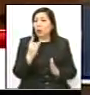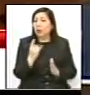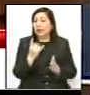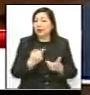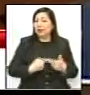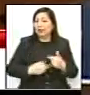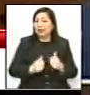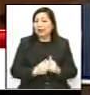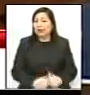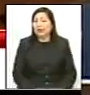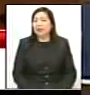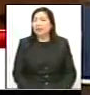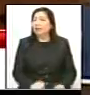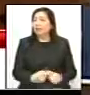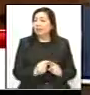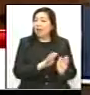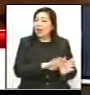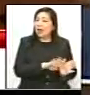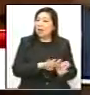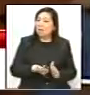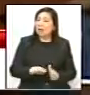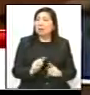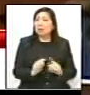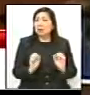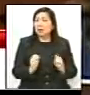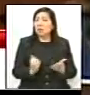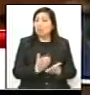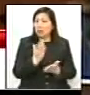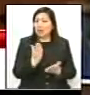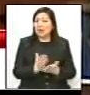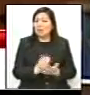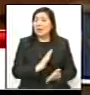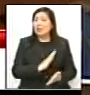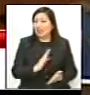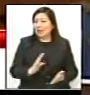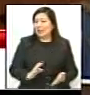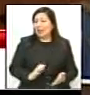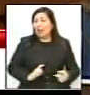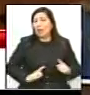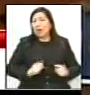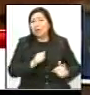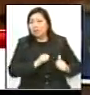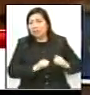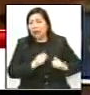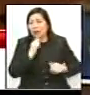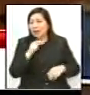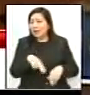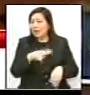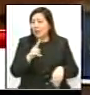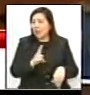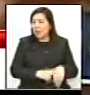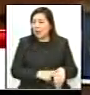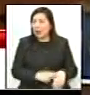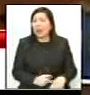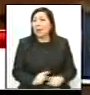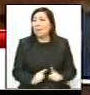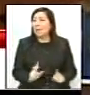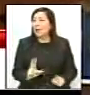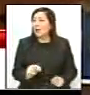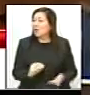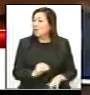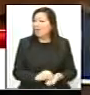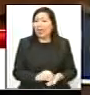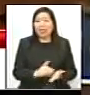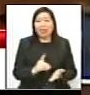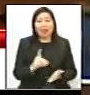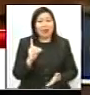una circunstancia excepcional, si hay un problema serio del Estado, alguna afectación de la naturaleza. Pero no más